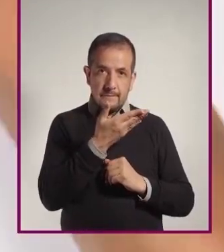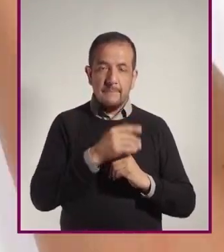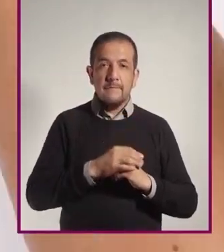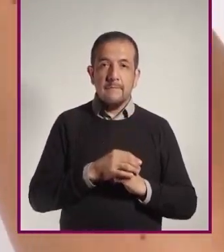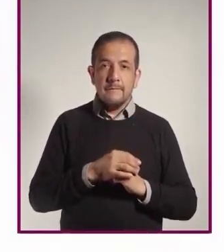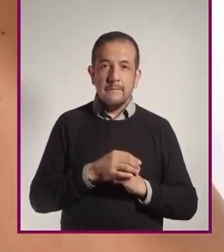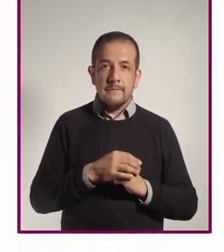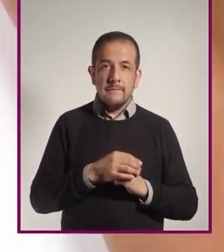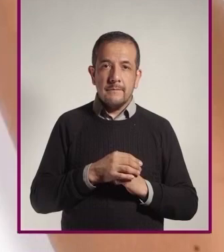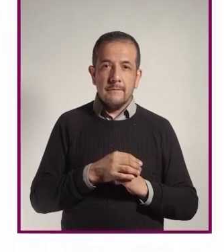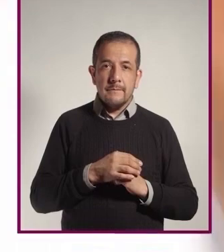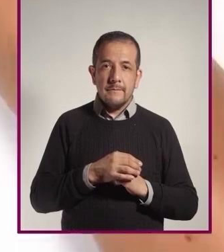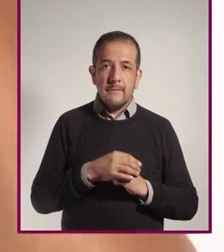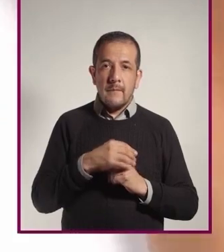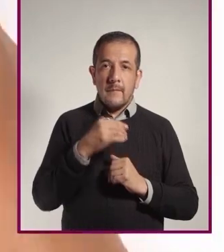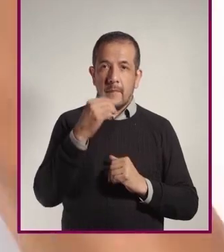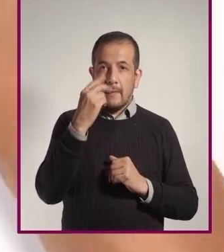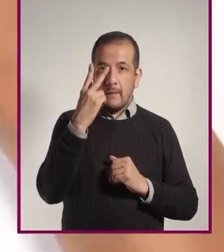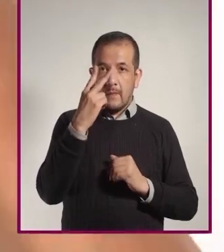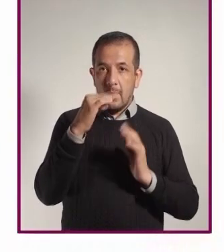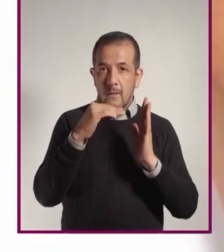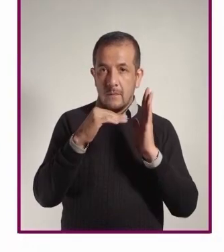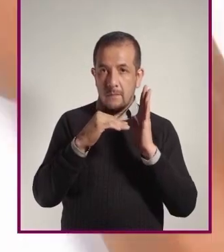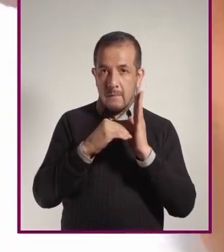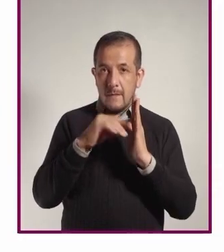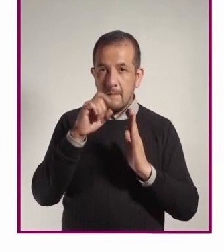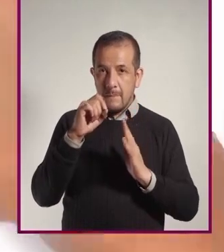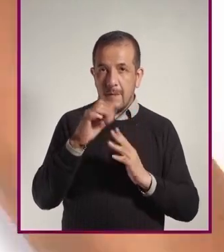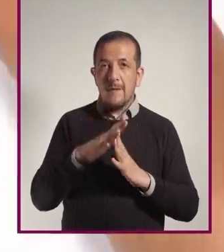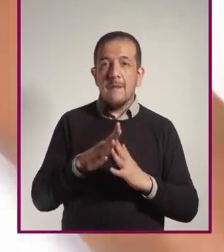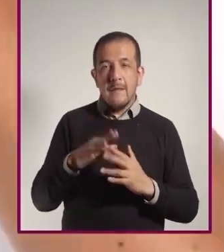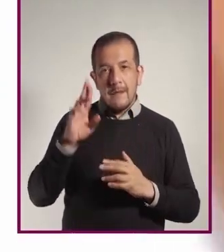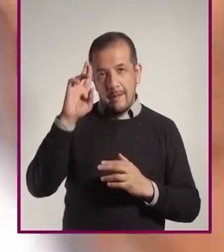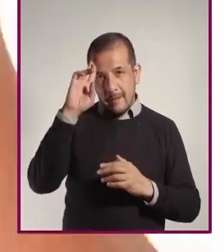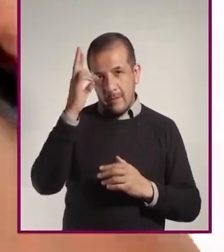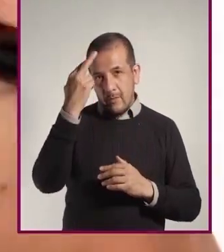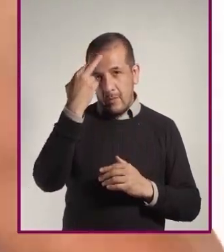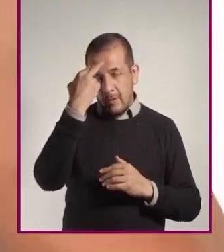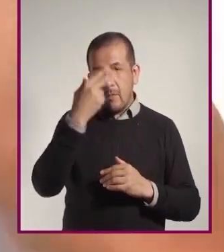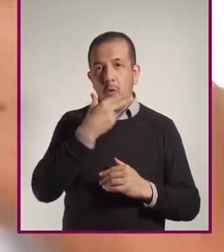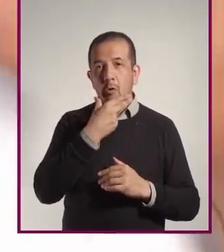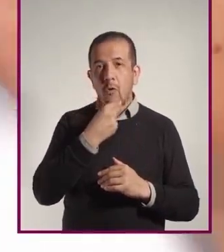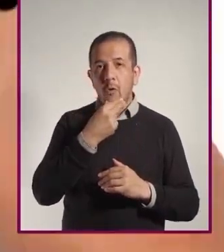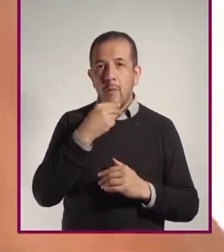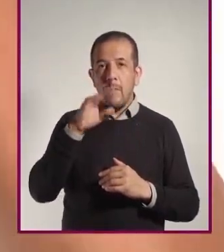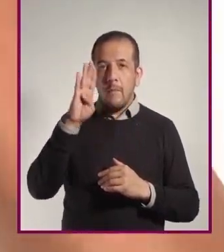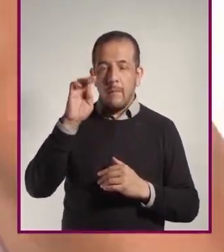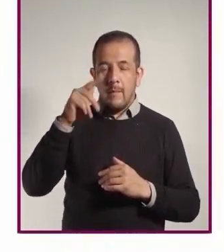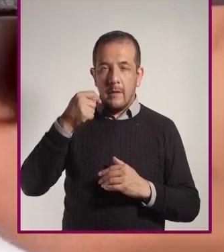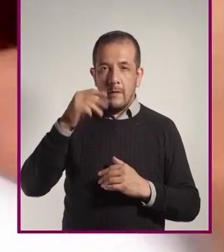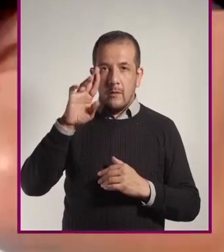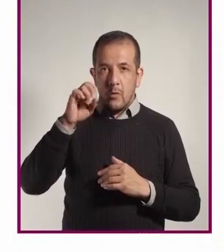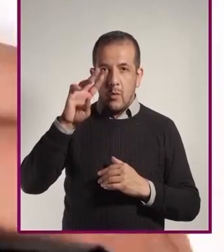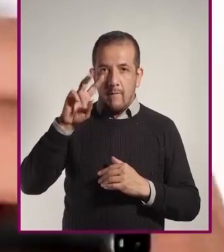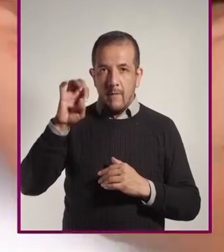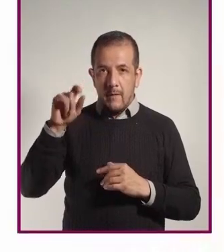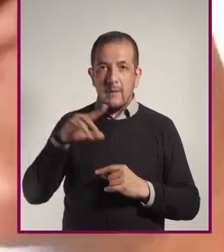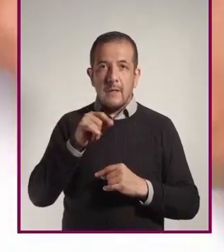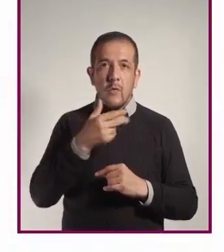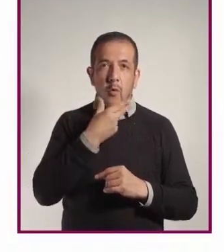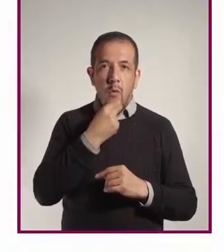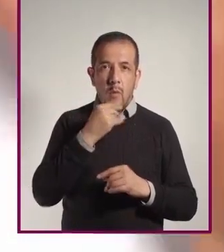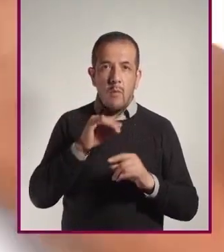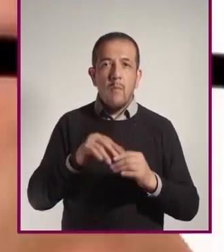El 2020 fue el año de Ludwig van Beethoven, uno de los compositores musicales más grandes de todos los